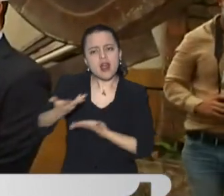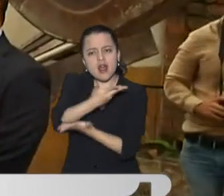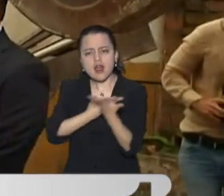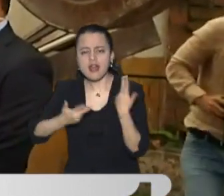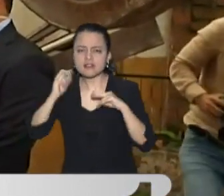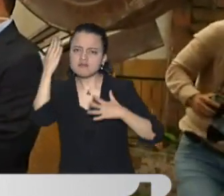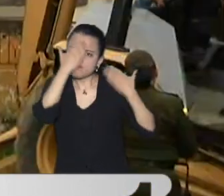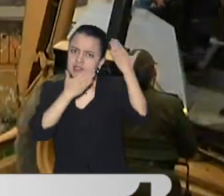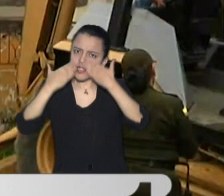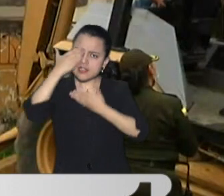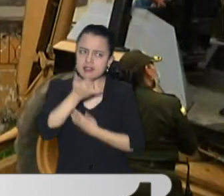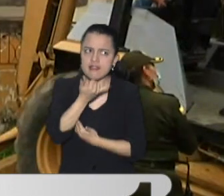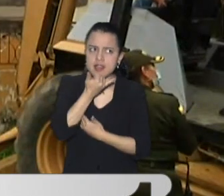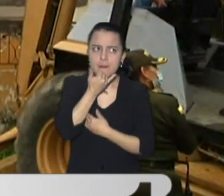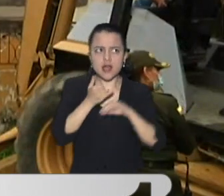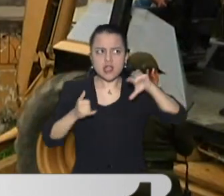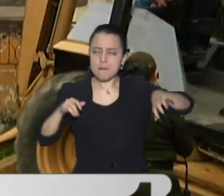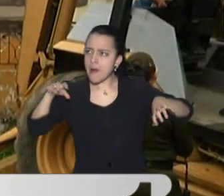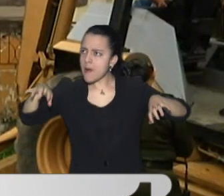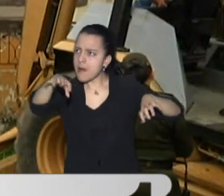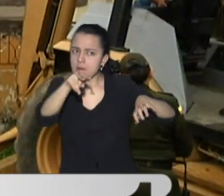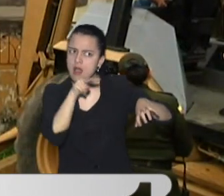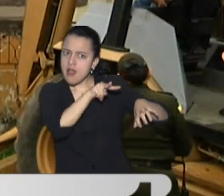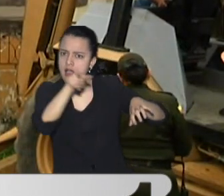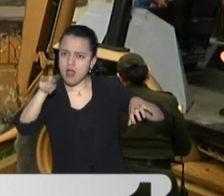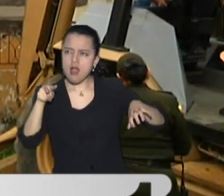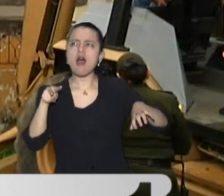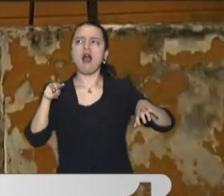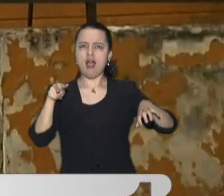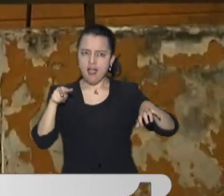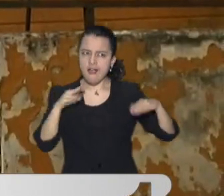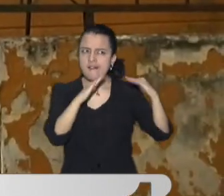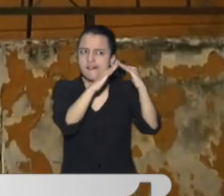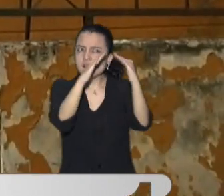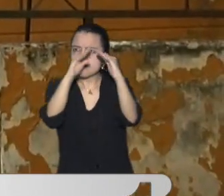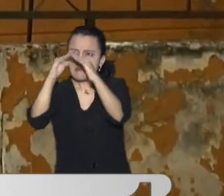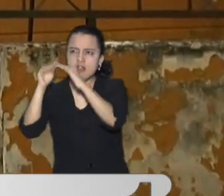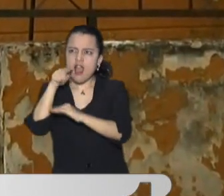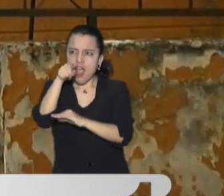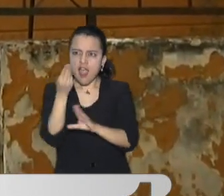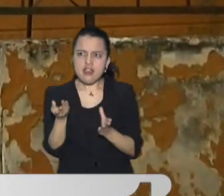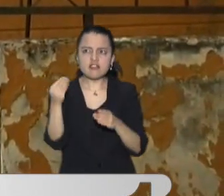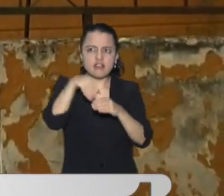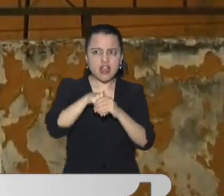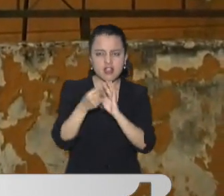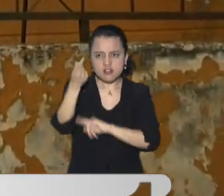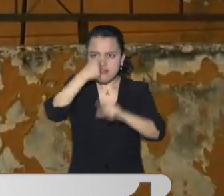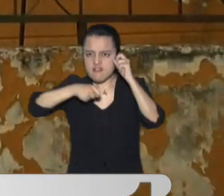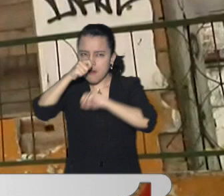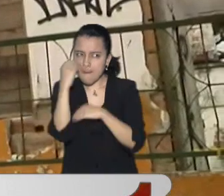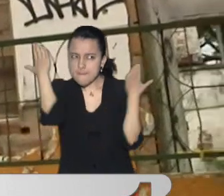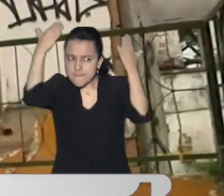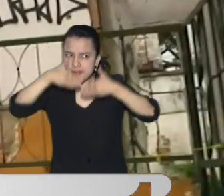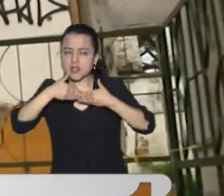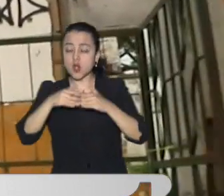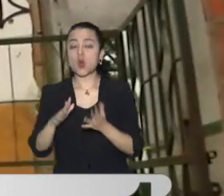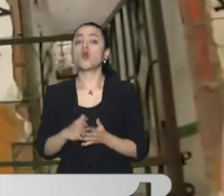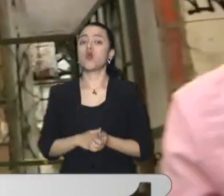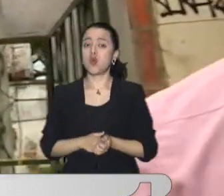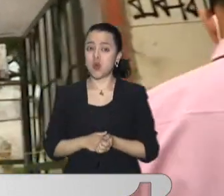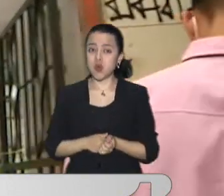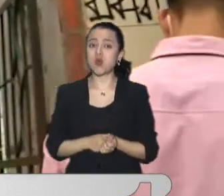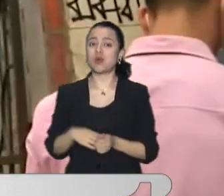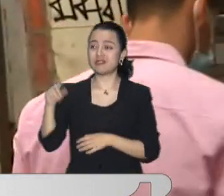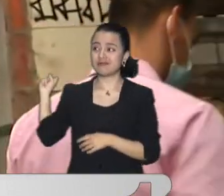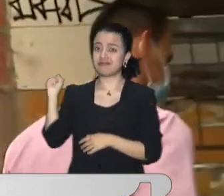días sin el narcotráfico en el país. Se trata de la demolición de una denominada olla de vicio, una casa que por años fue dedicada a